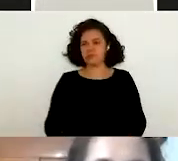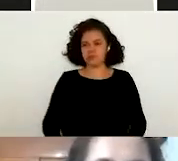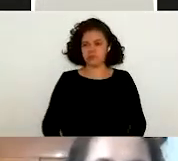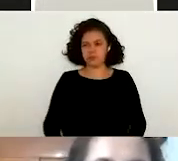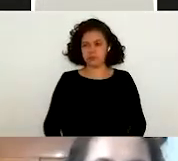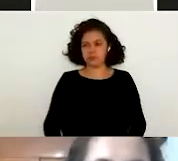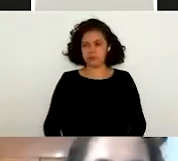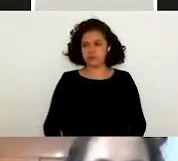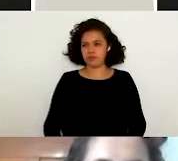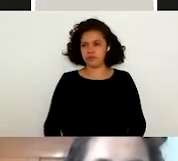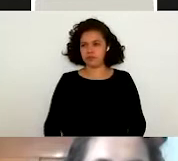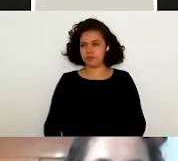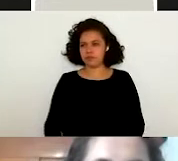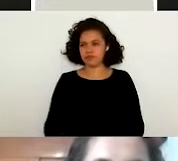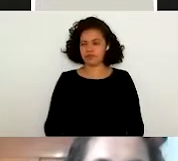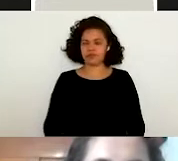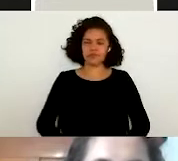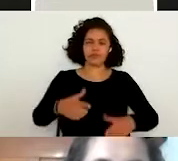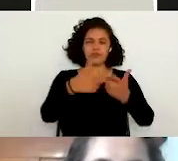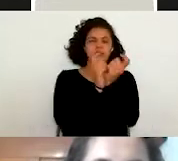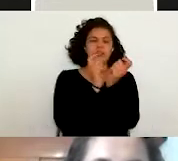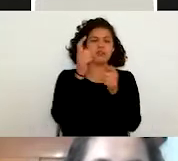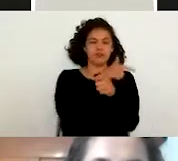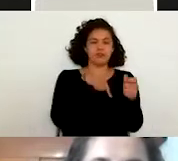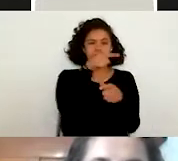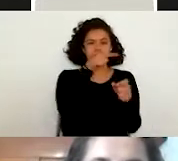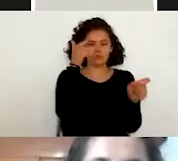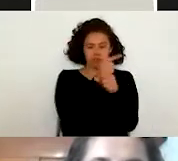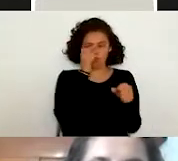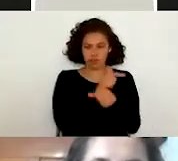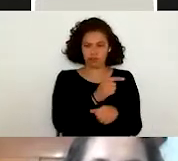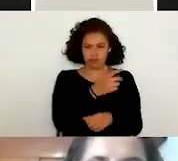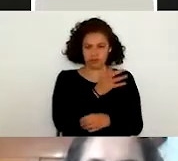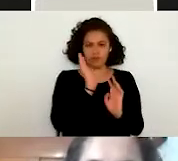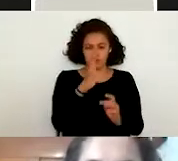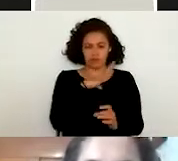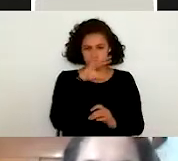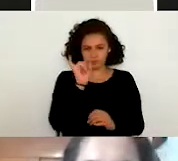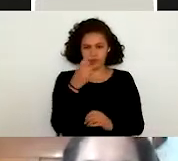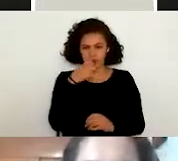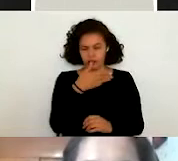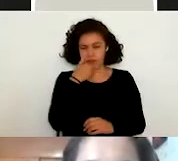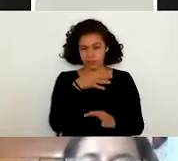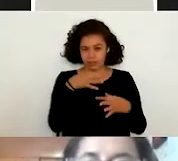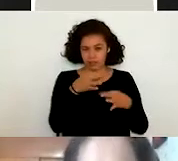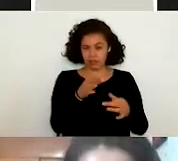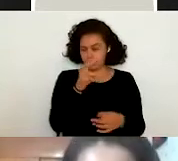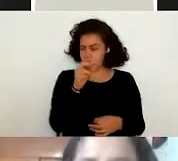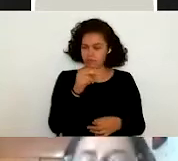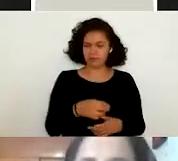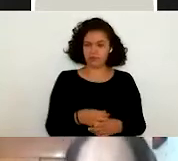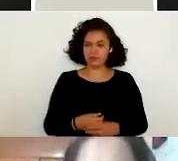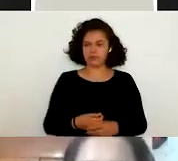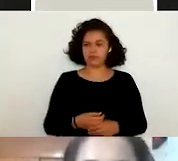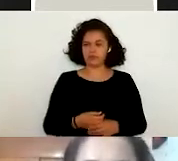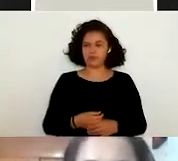Un diagnóstico de la población objetivo sí tenemos, pero no bien definido. O